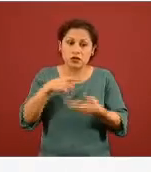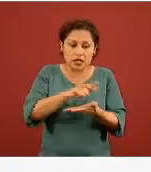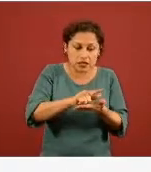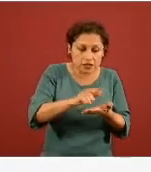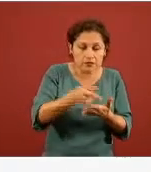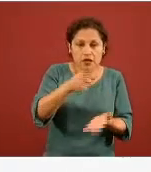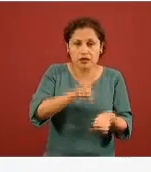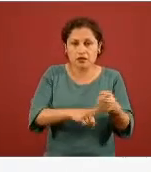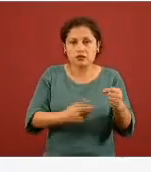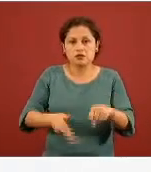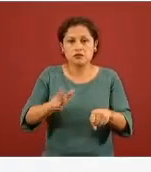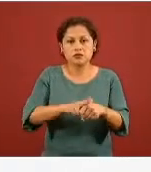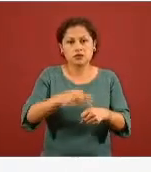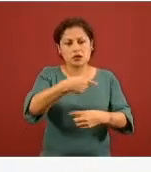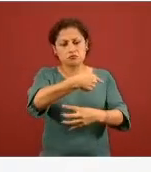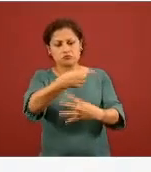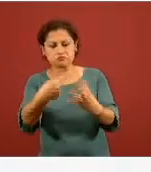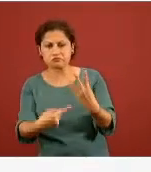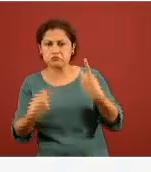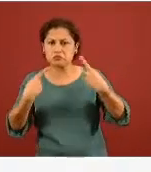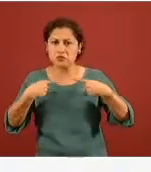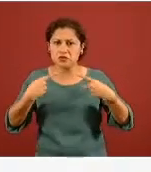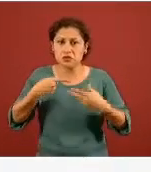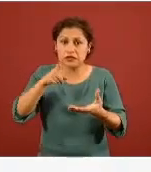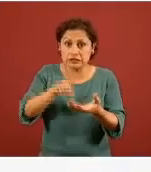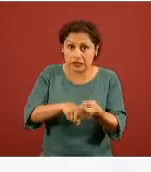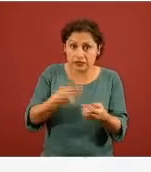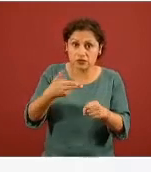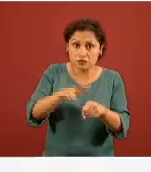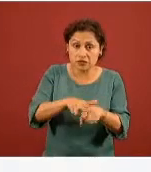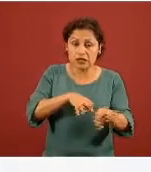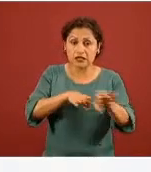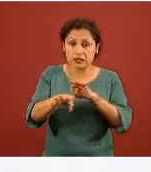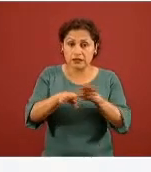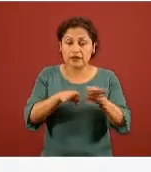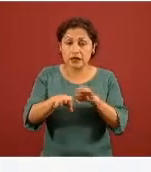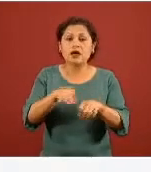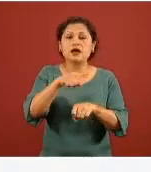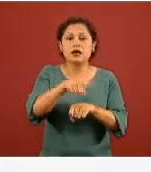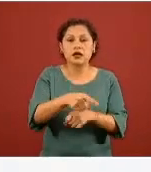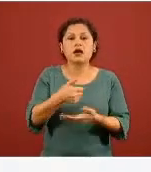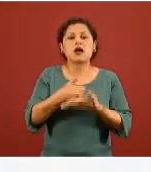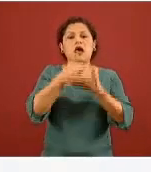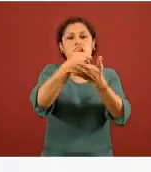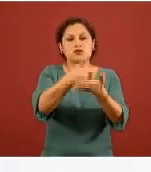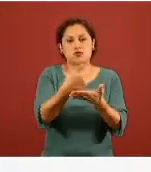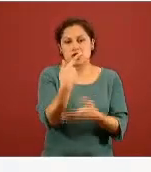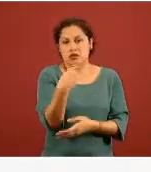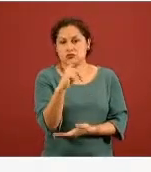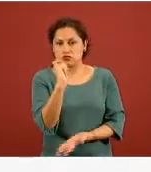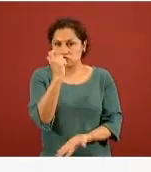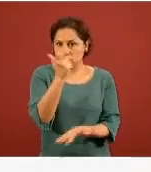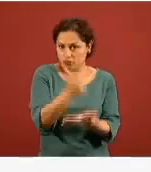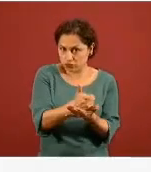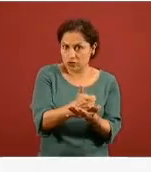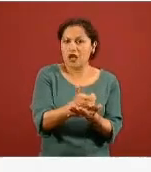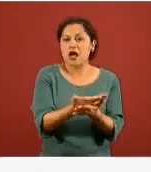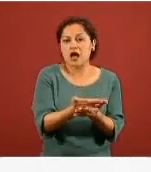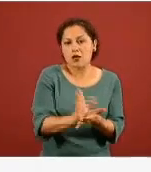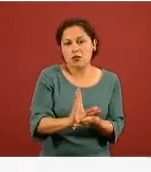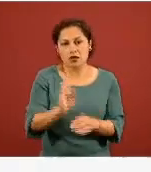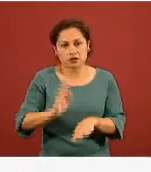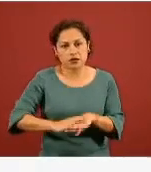que participan, y esto se conformará con el sueldo integrado y ha